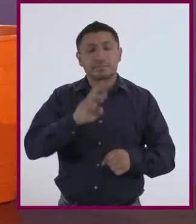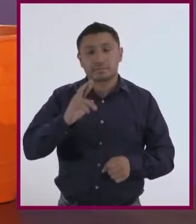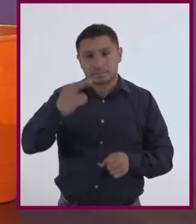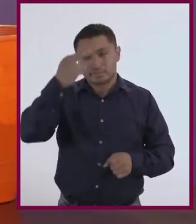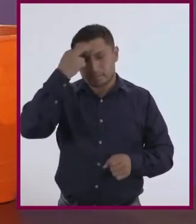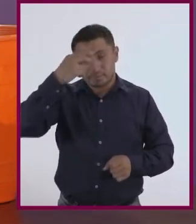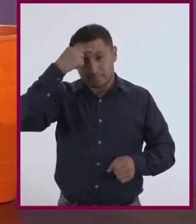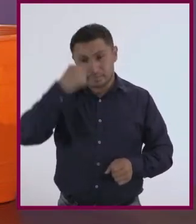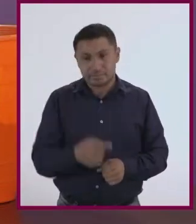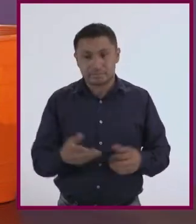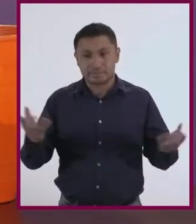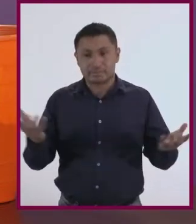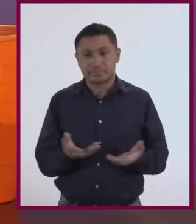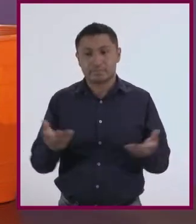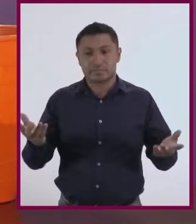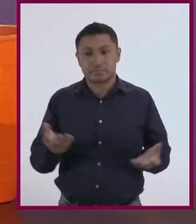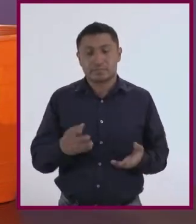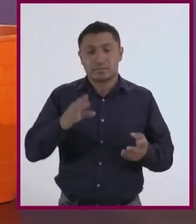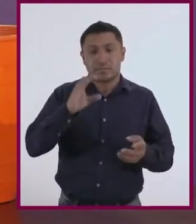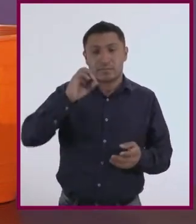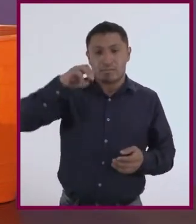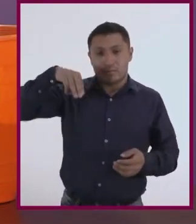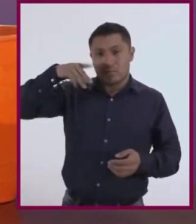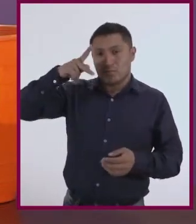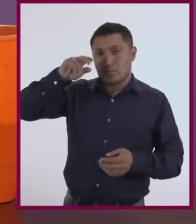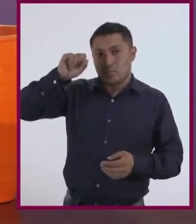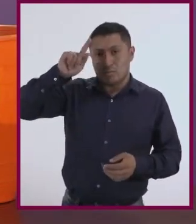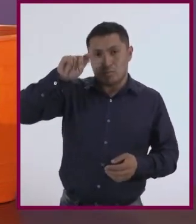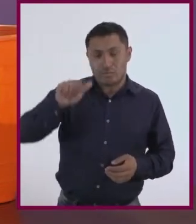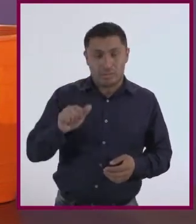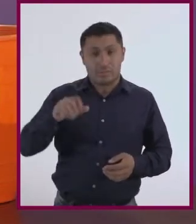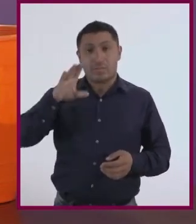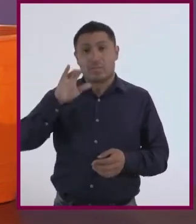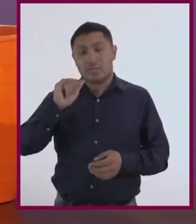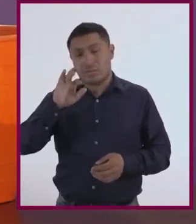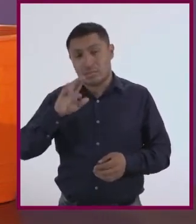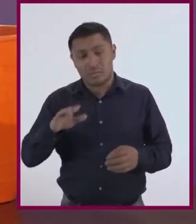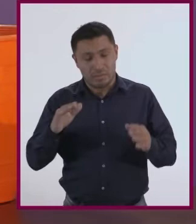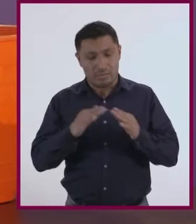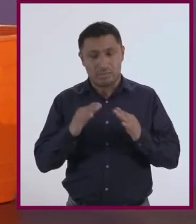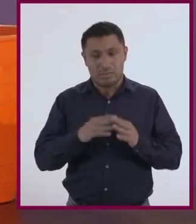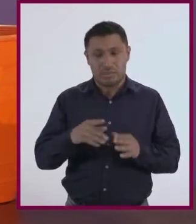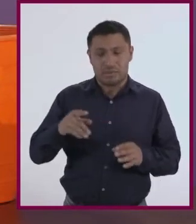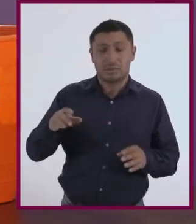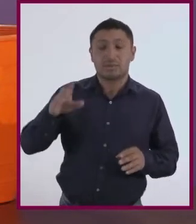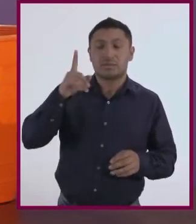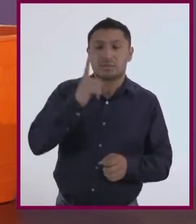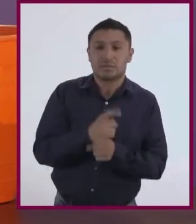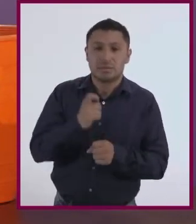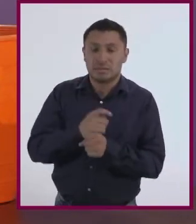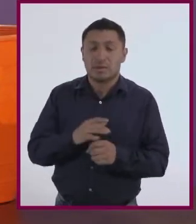contemplar para hacer nuestra composta casera con estas cubetas es primero hacer una capa